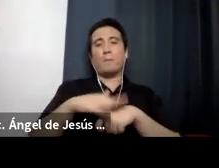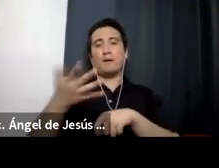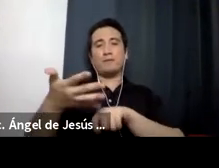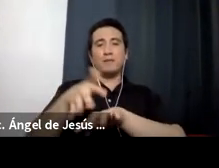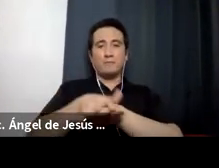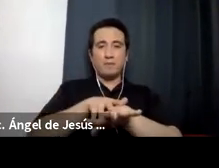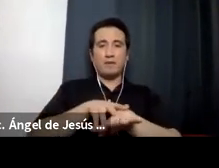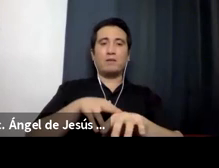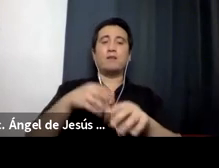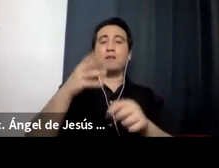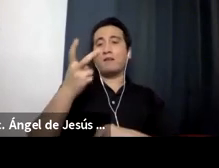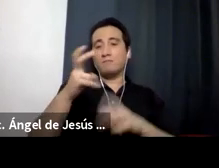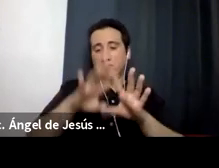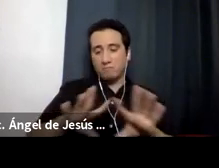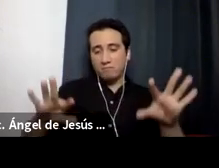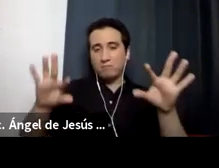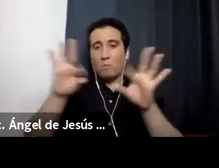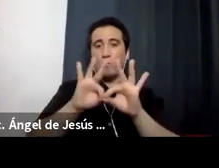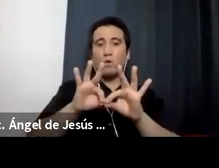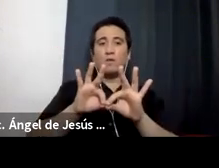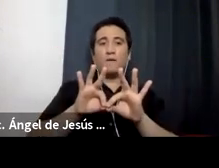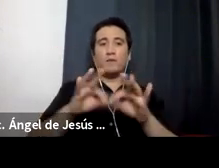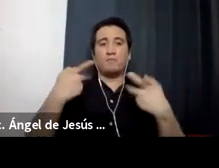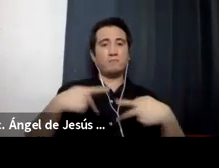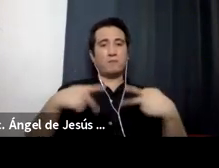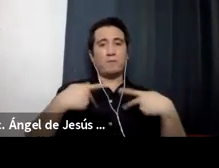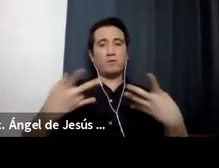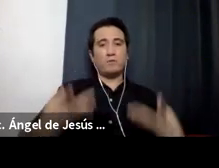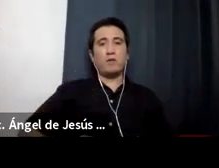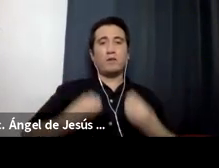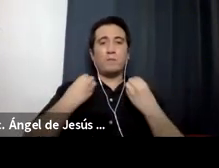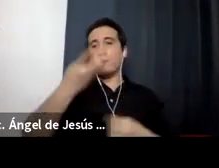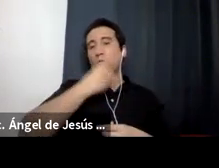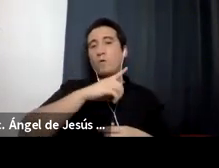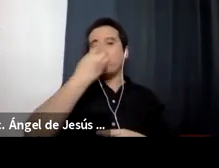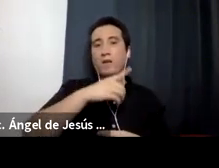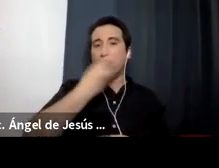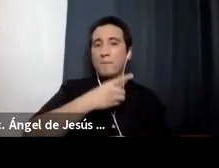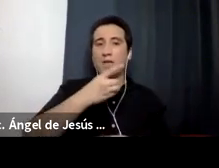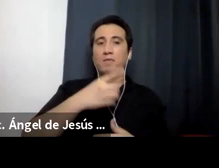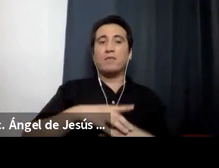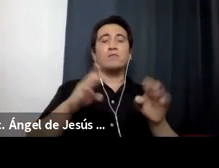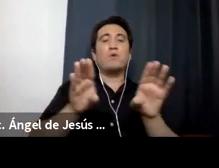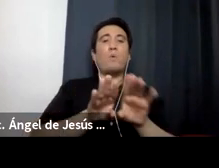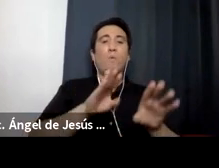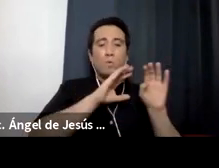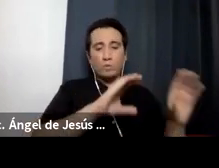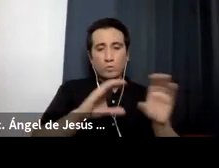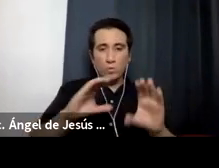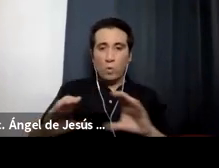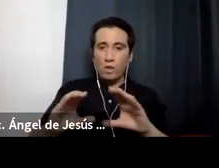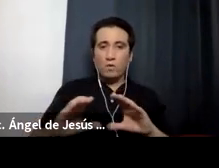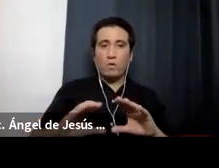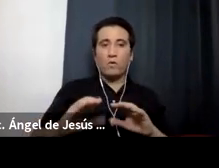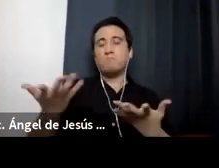aquí será muy importante que tanto la persona que vive con diabetes, perdón, como su cuidador o su médico, pues de